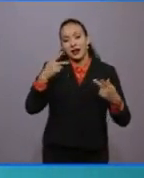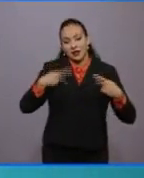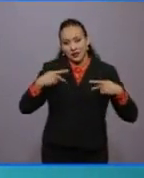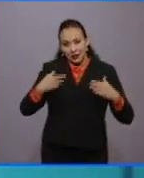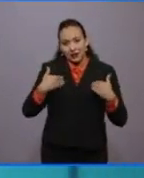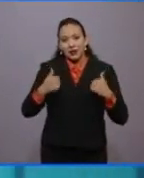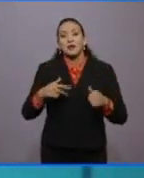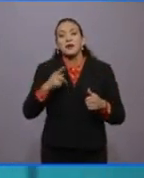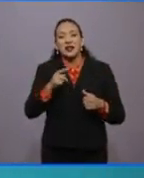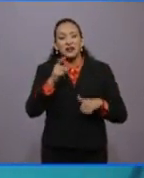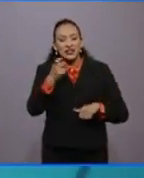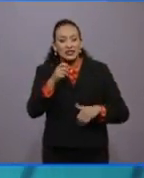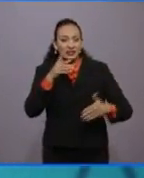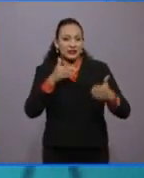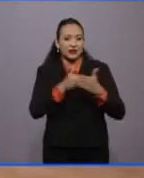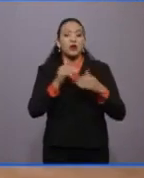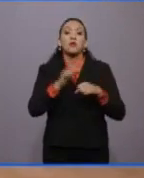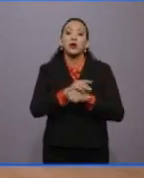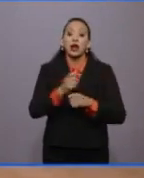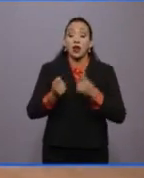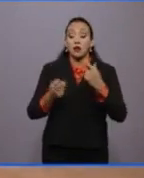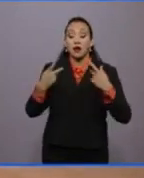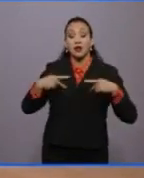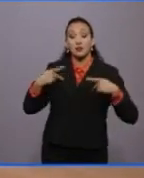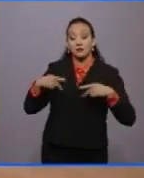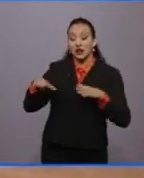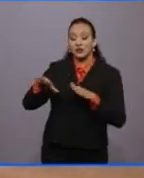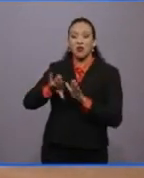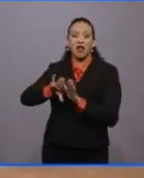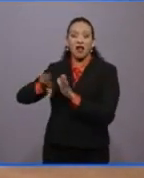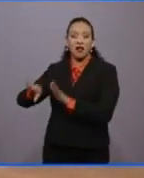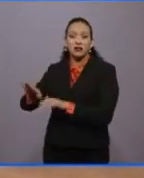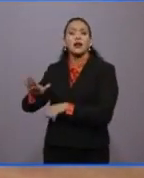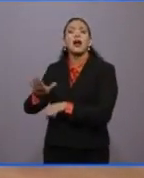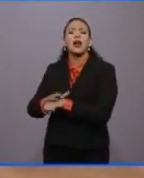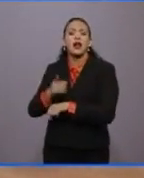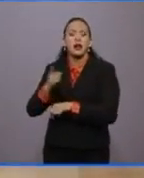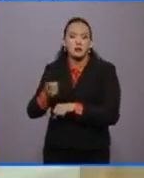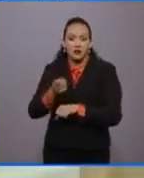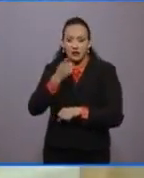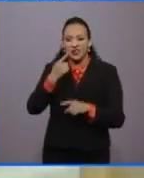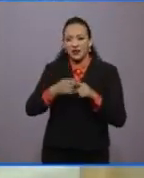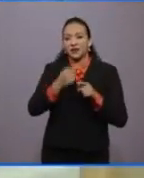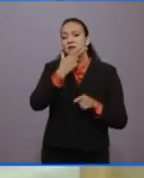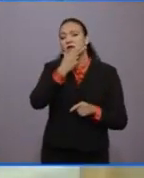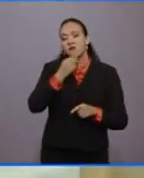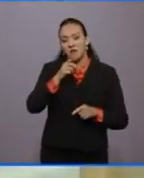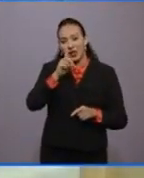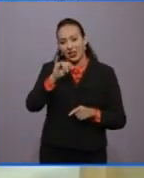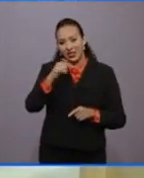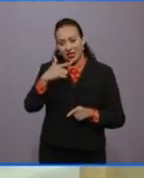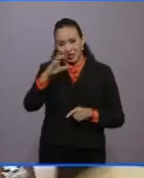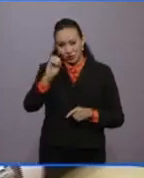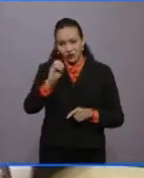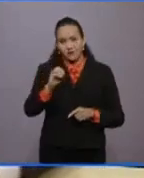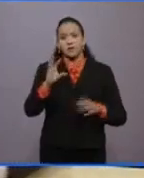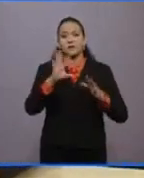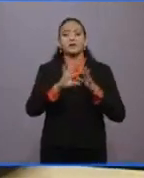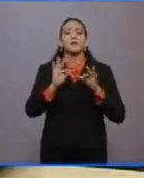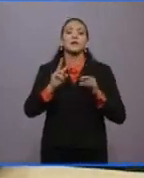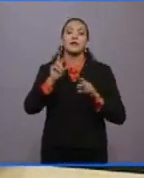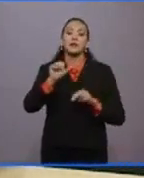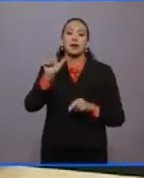una barrera que ha dejado de lado a la mayor parte de la población, consideró el jurista Diego Armando Guerrero García en el